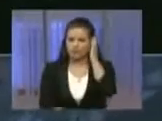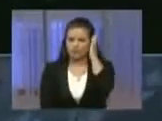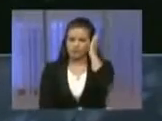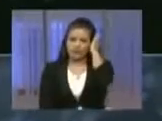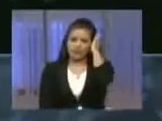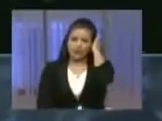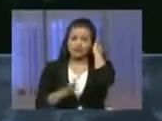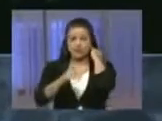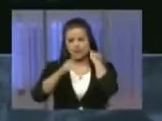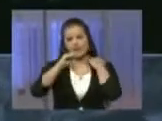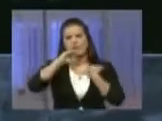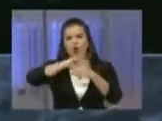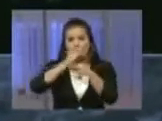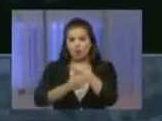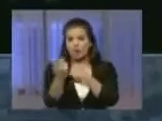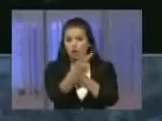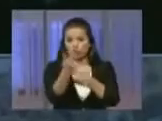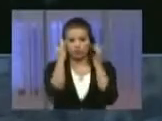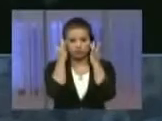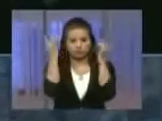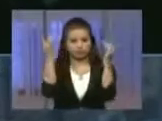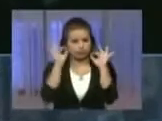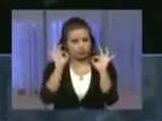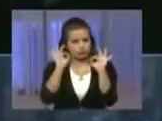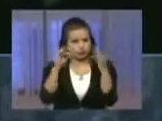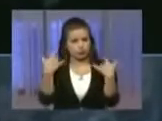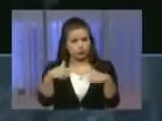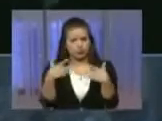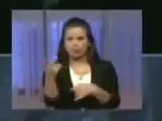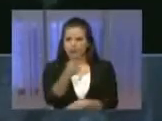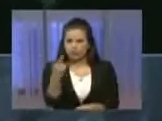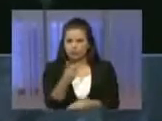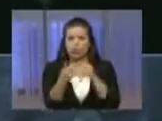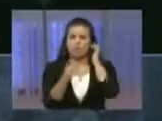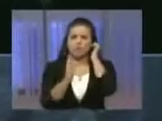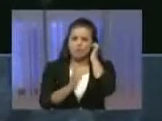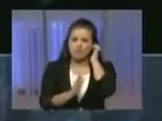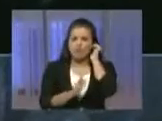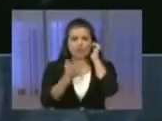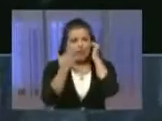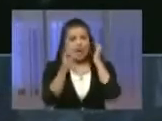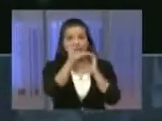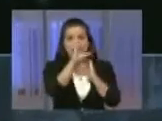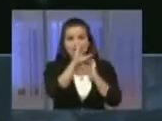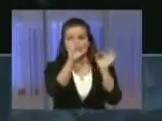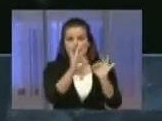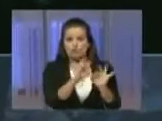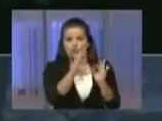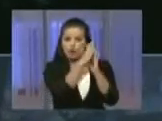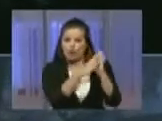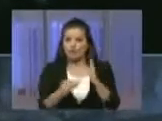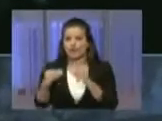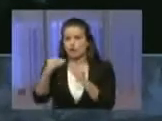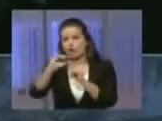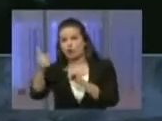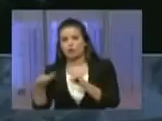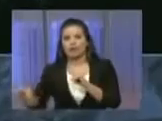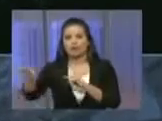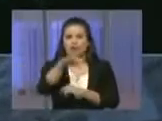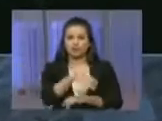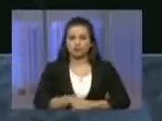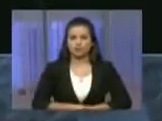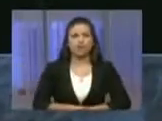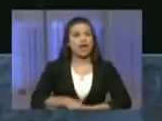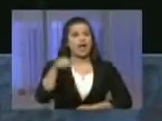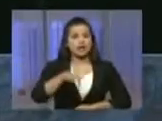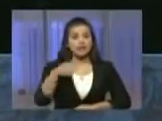tienen la mente brillante Ah tomemos a Caracas como modelo camarada Ah Cuántas bases de